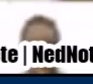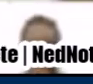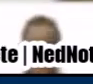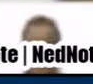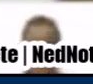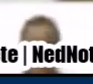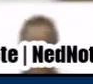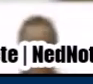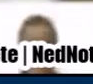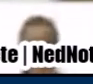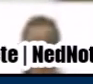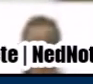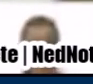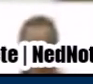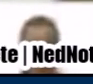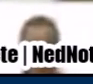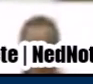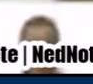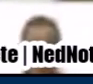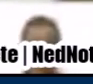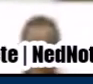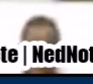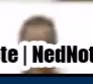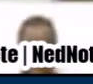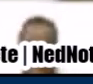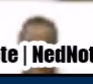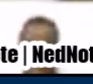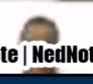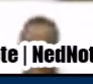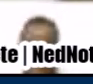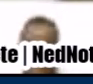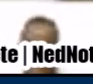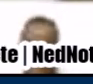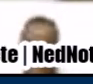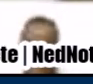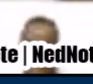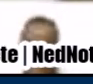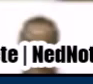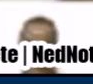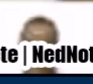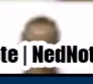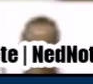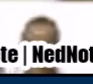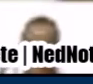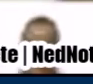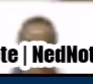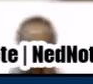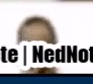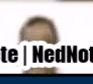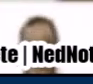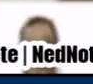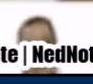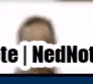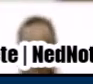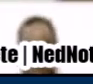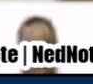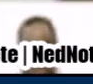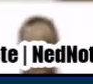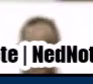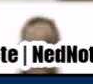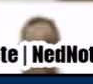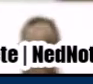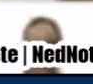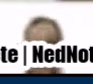un árbitro creíble para unas elecciones justas, libres y verificables, como hacía referencia la diputada Olivia